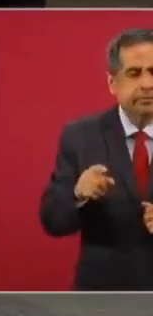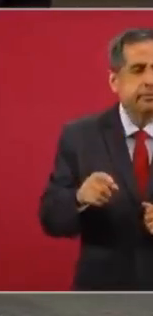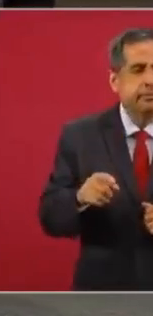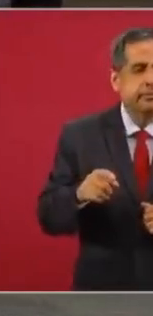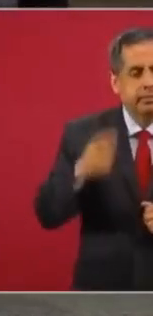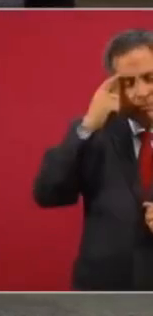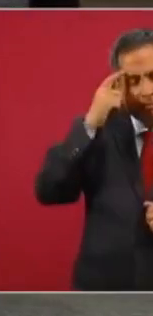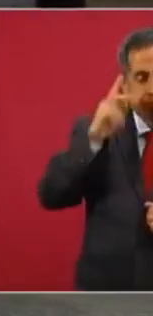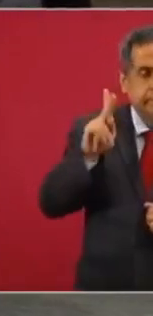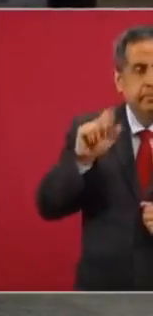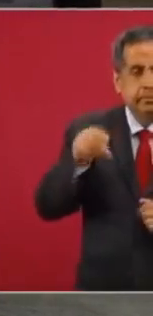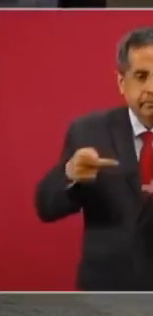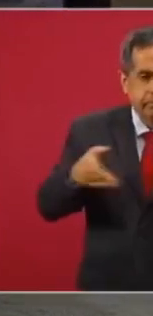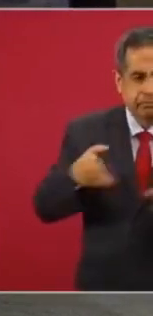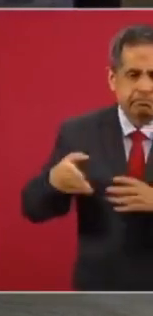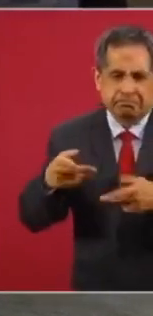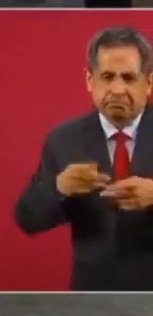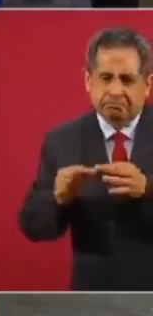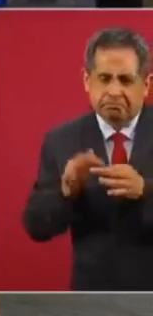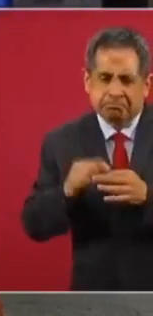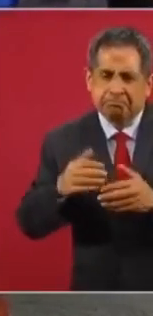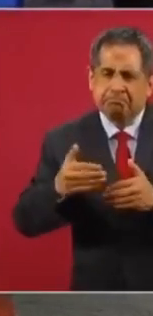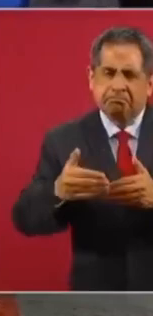las estrategias que se están aplicando